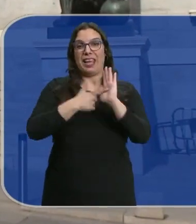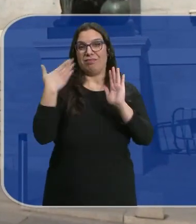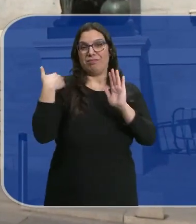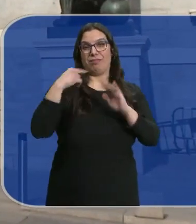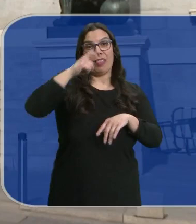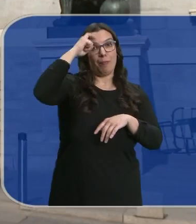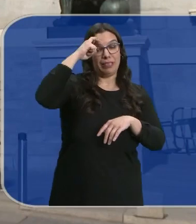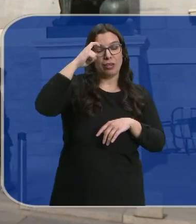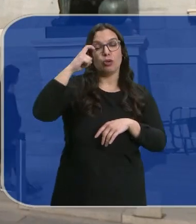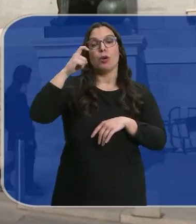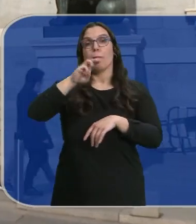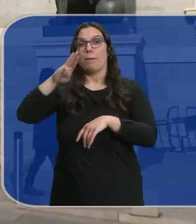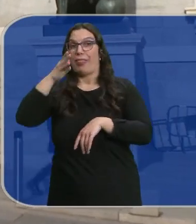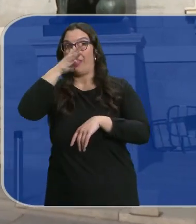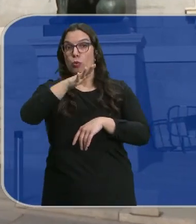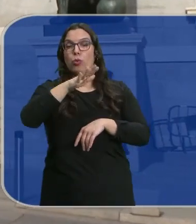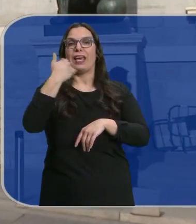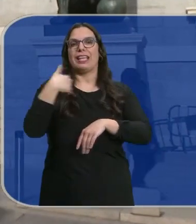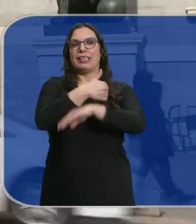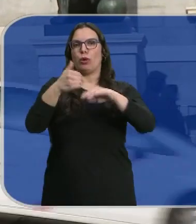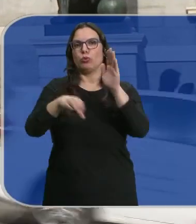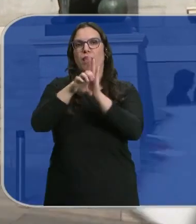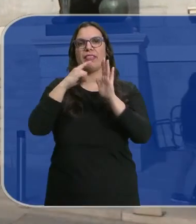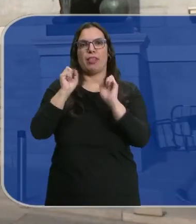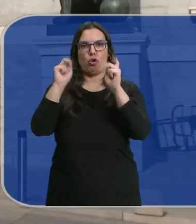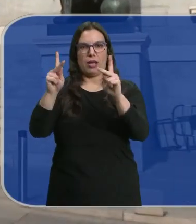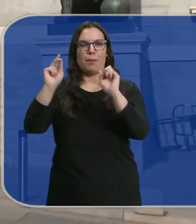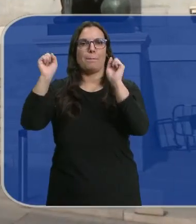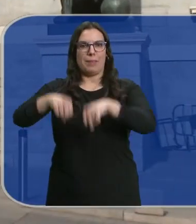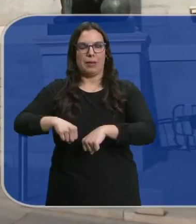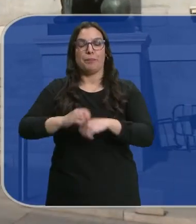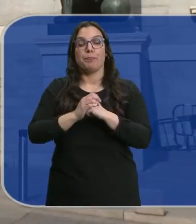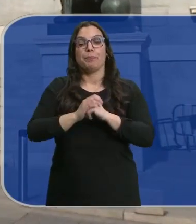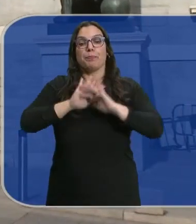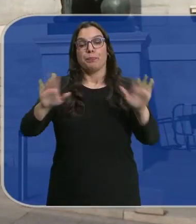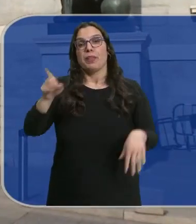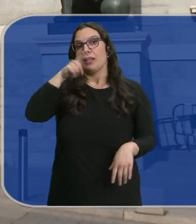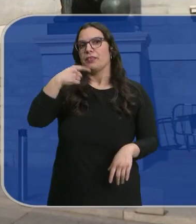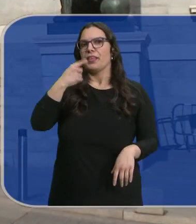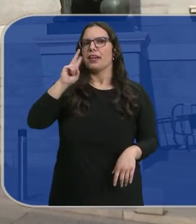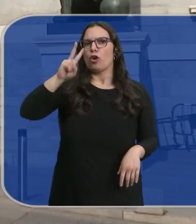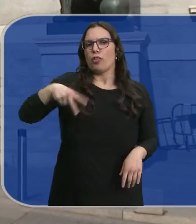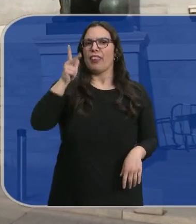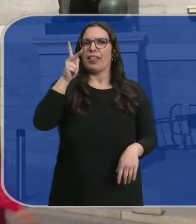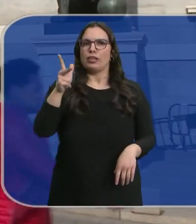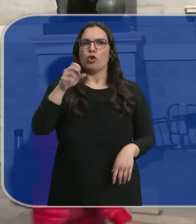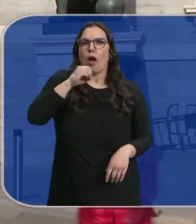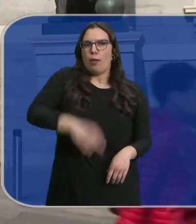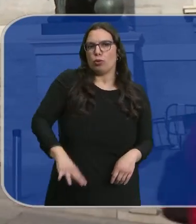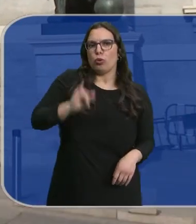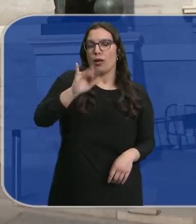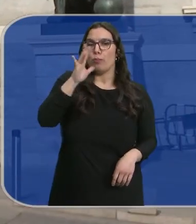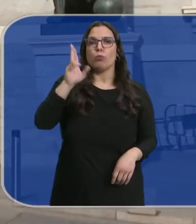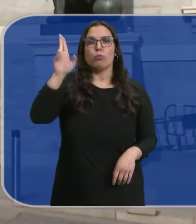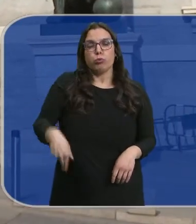Partido Popular recurrió y que el Tribunal Constitucional ha avalado. Núñez Feijóo reconoce el derecho al aborto en la medida en la que es